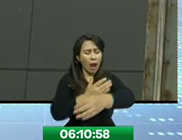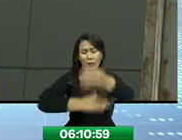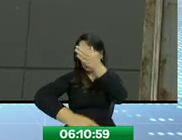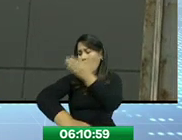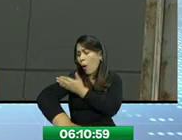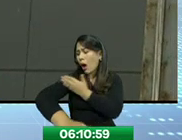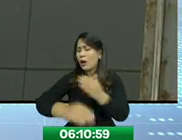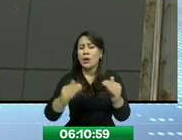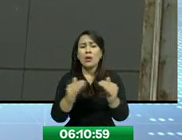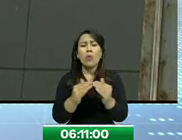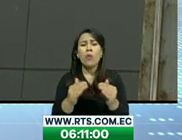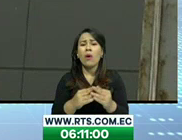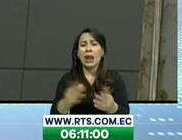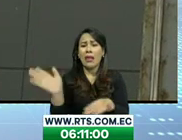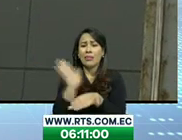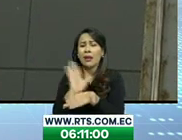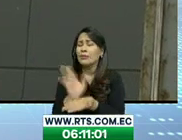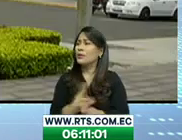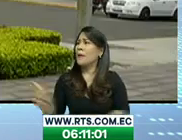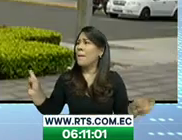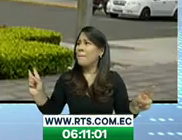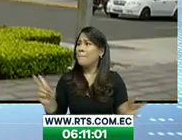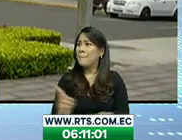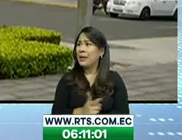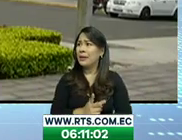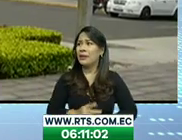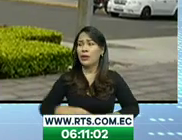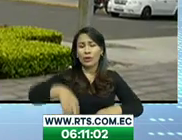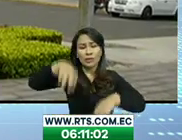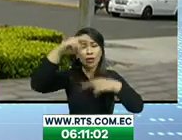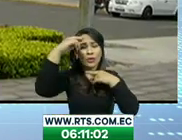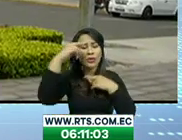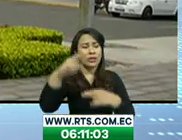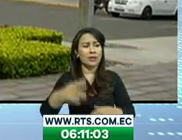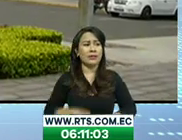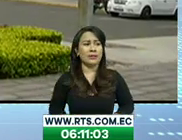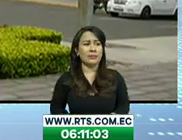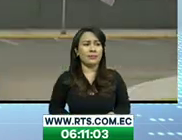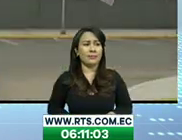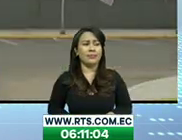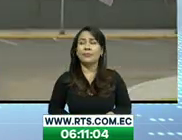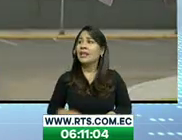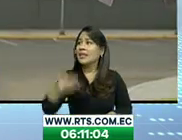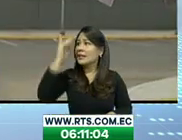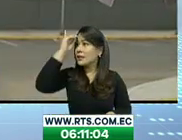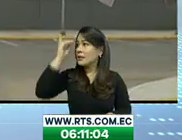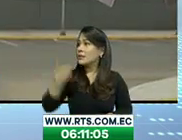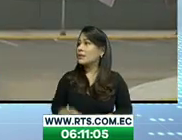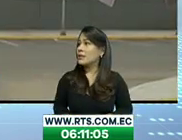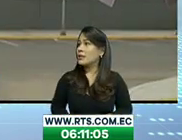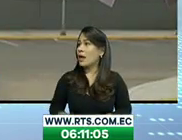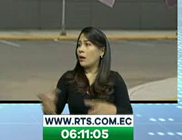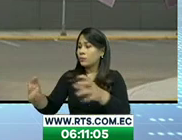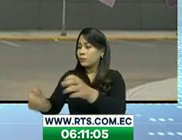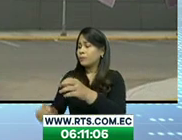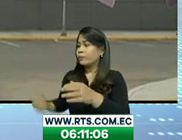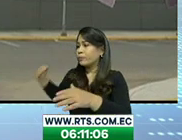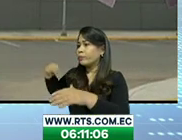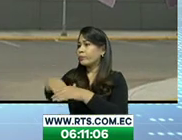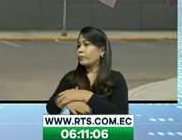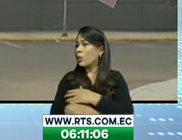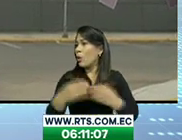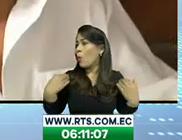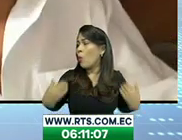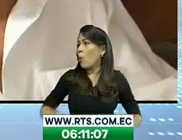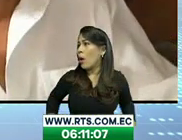descuartizan y cual película de terror, de las más macabras y atroces, se disponen a enterrar la cabeza por un